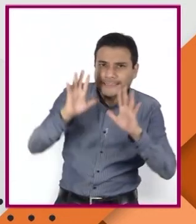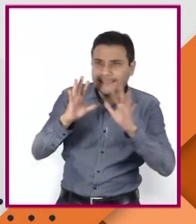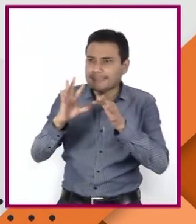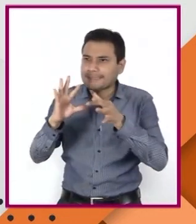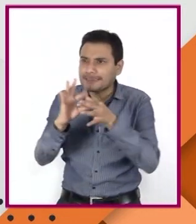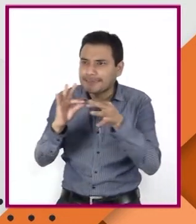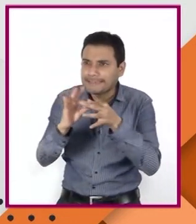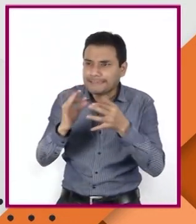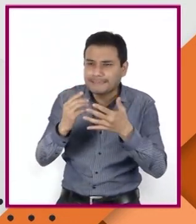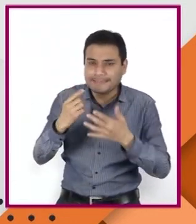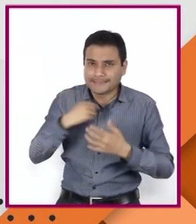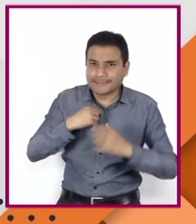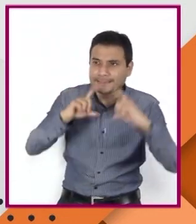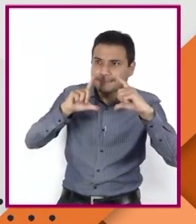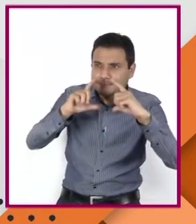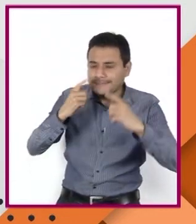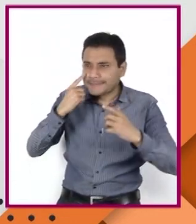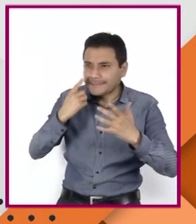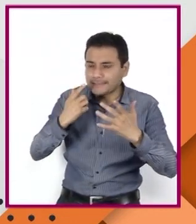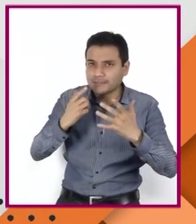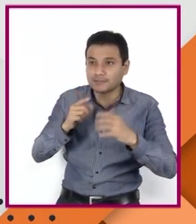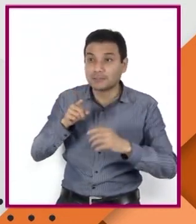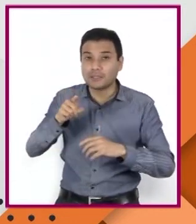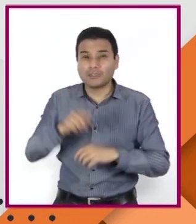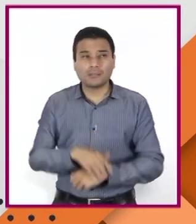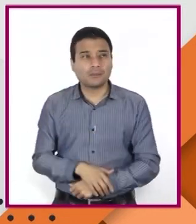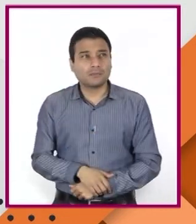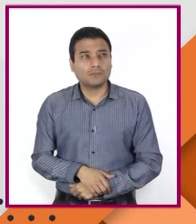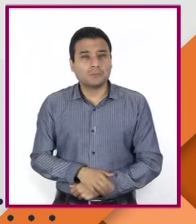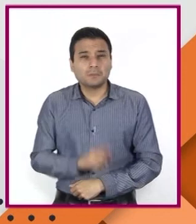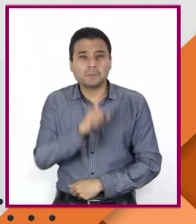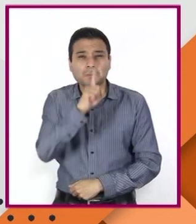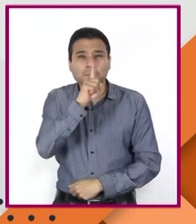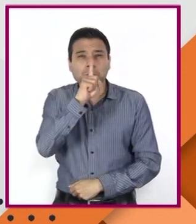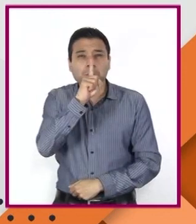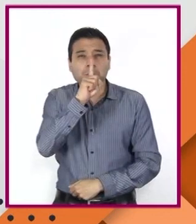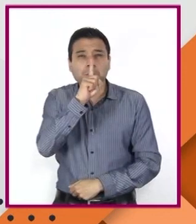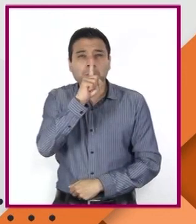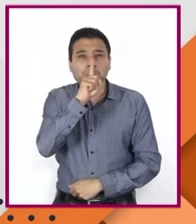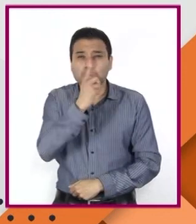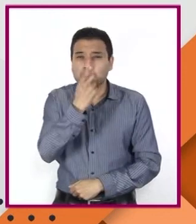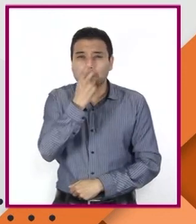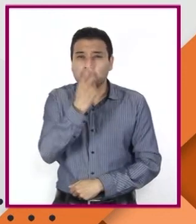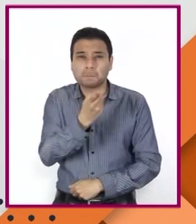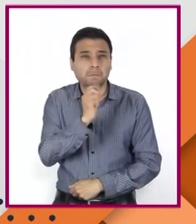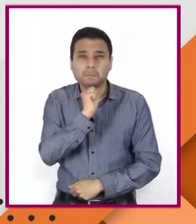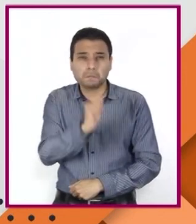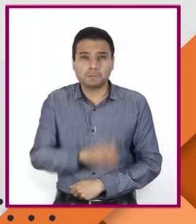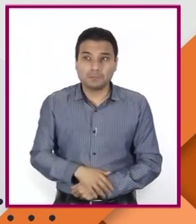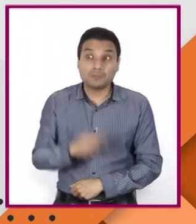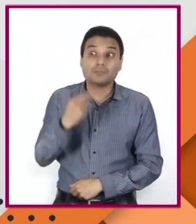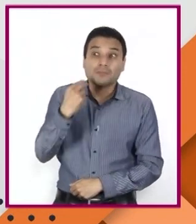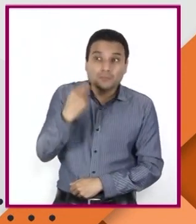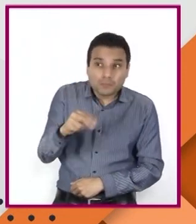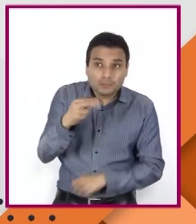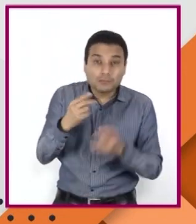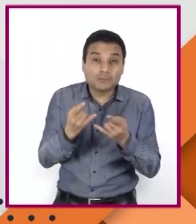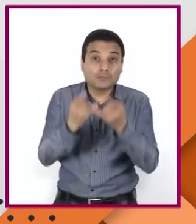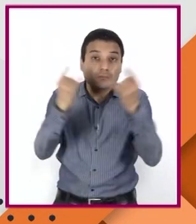cámara, pero recuerdo que no me hizo preguntas. No le pedí su nombre o su